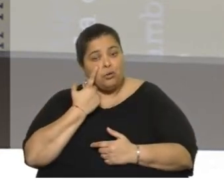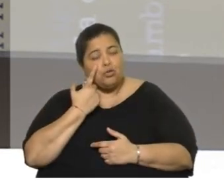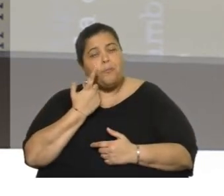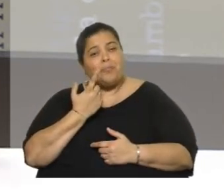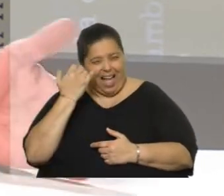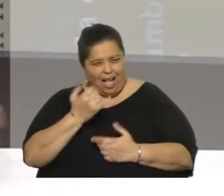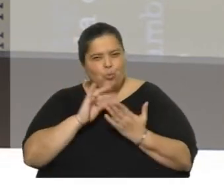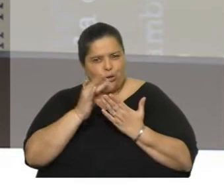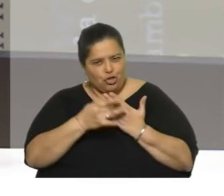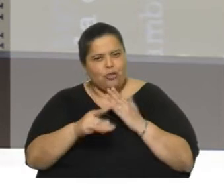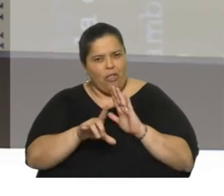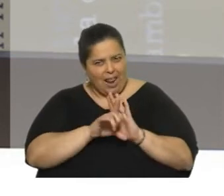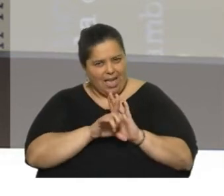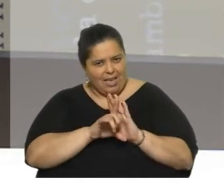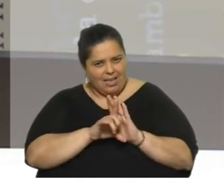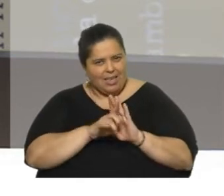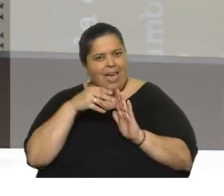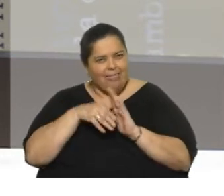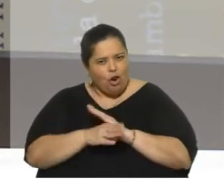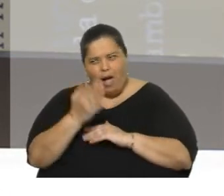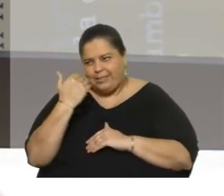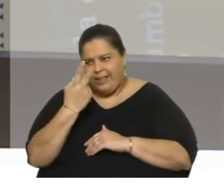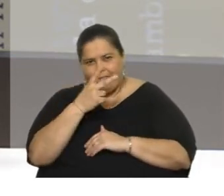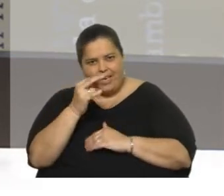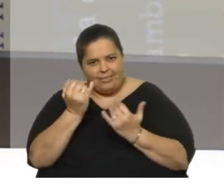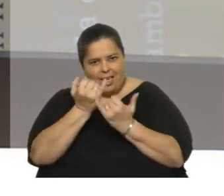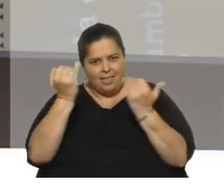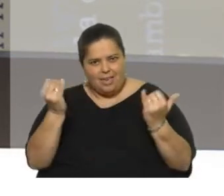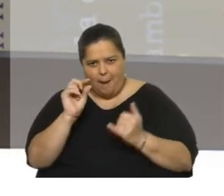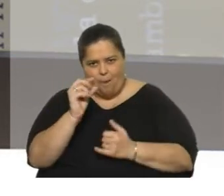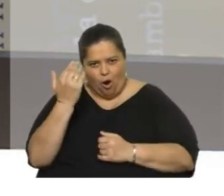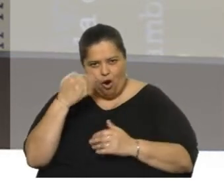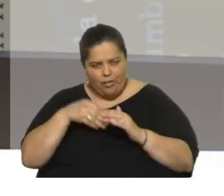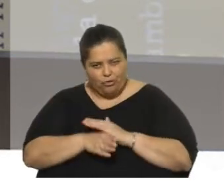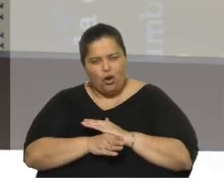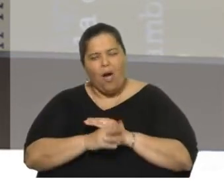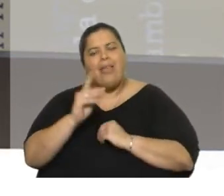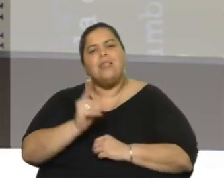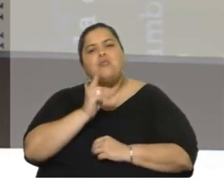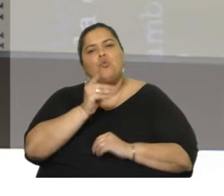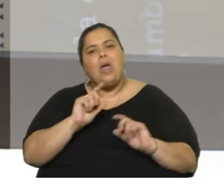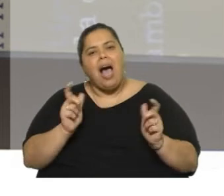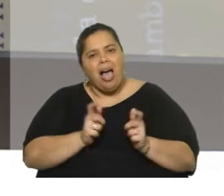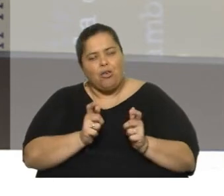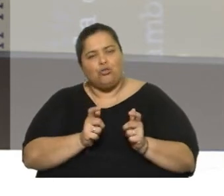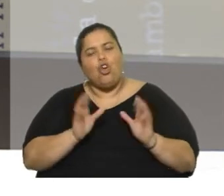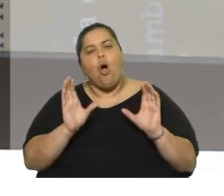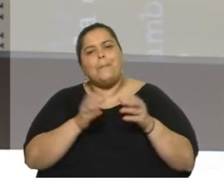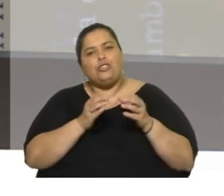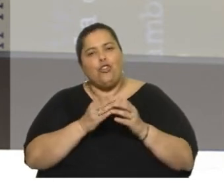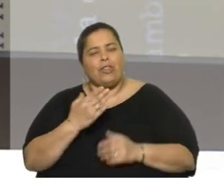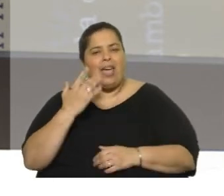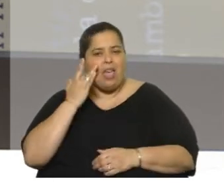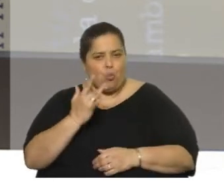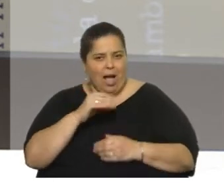Hay un proyecto de ley que entró hace 20 días, ¿verdad? No me acuerdo, a Cámara de Diputados por la Comisión de Educación. Tuvimos en la Comisión